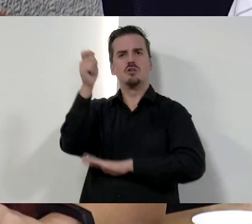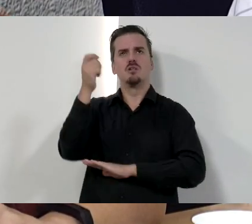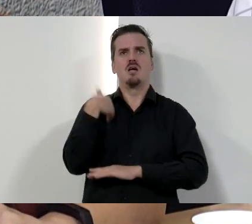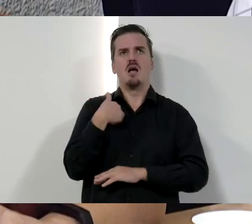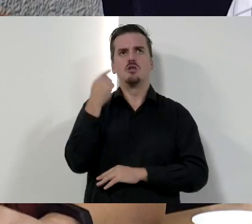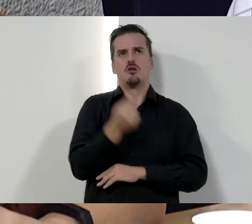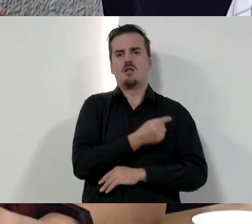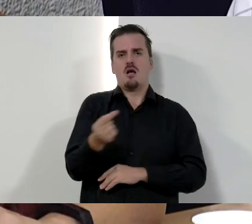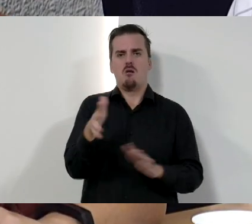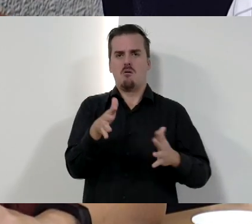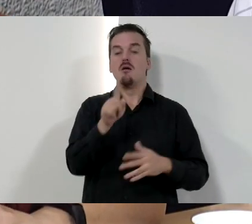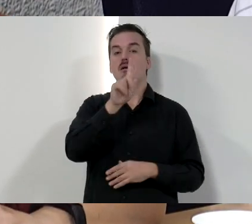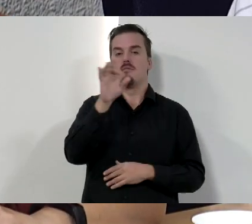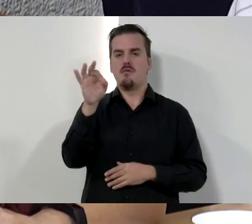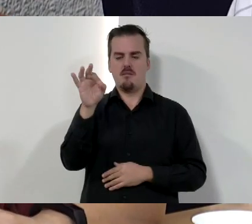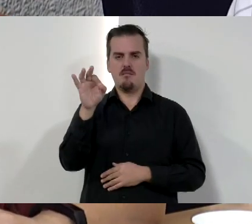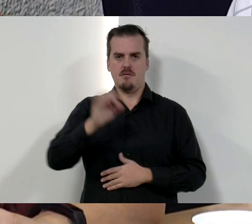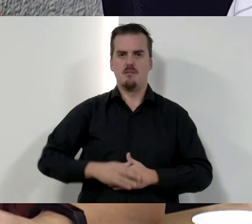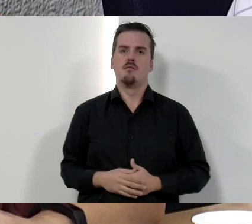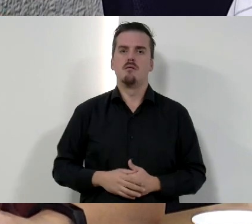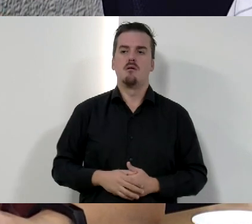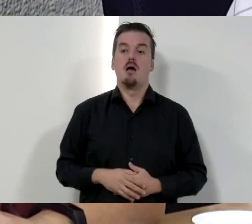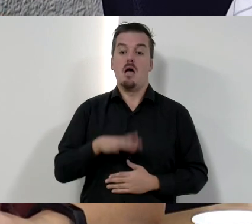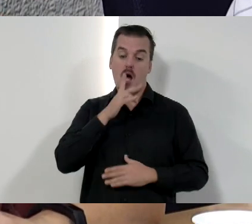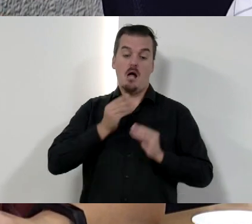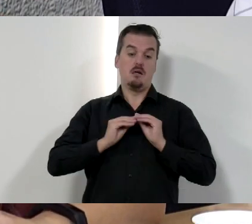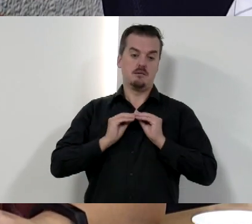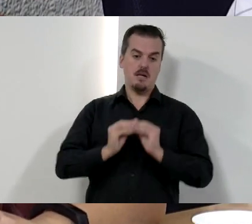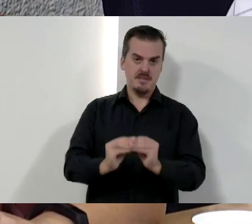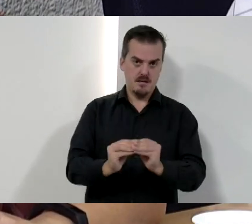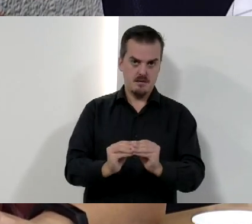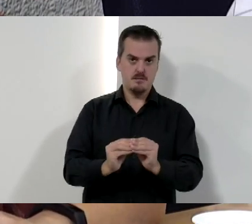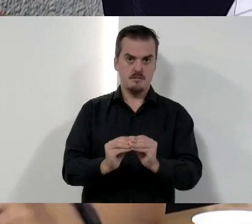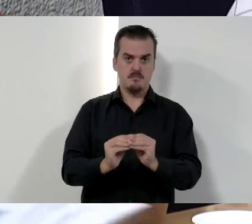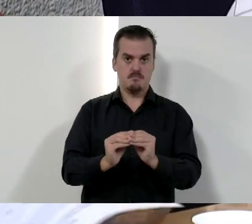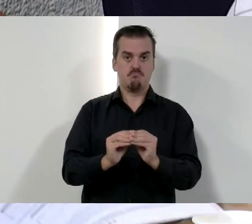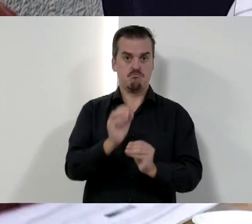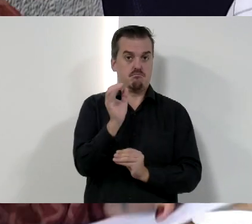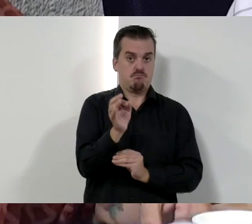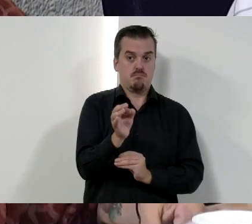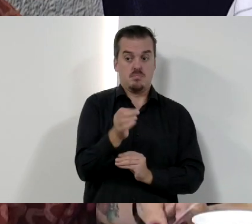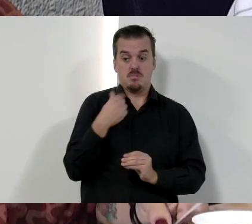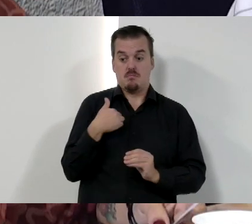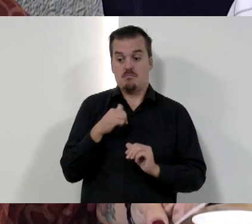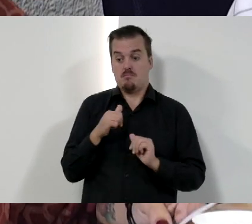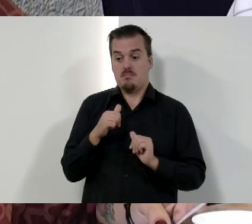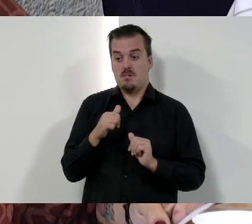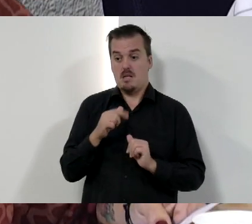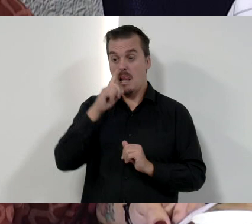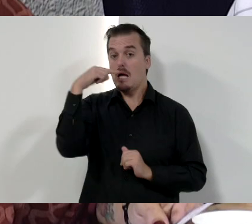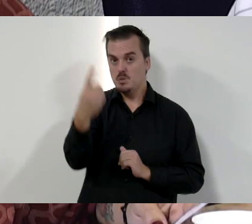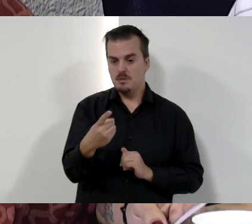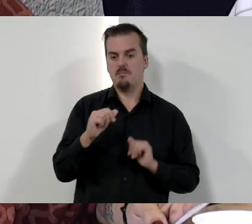ya se han efectuado unas 100 solicitudes que se están tramitando. Y efectivamente entrarán en vigor al año